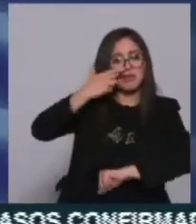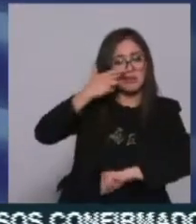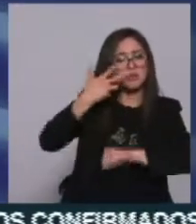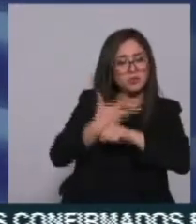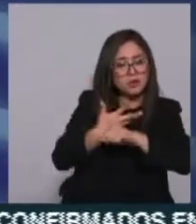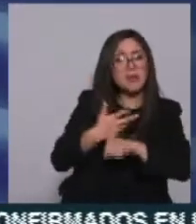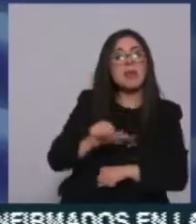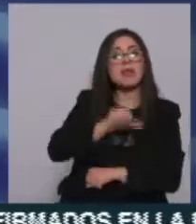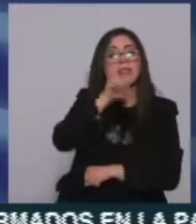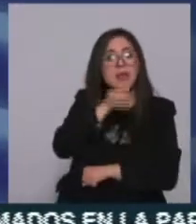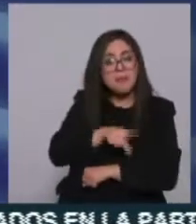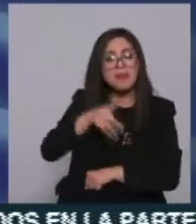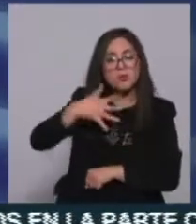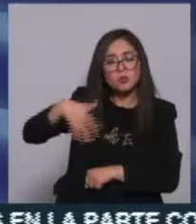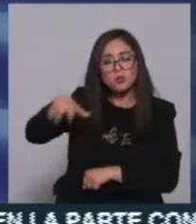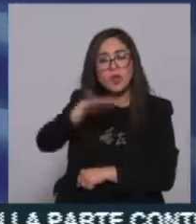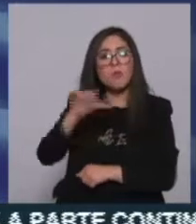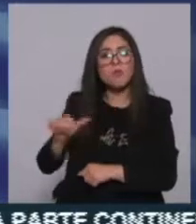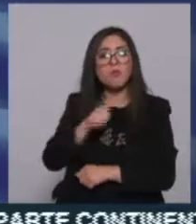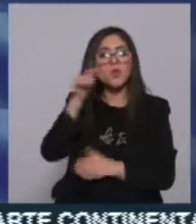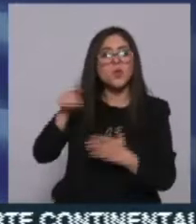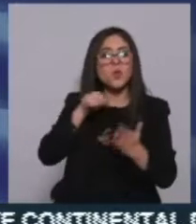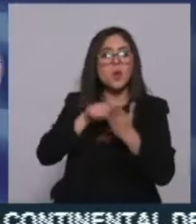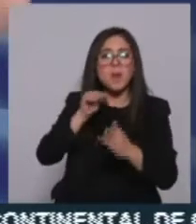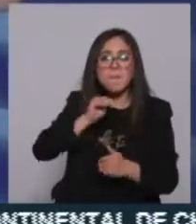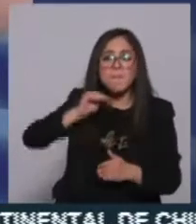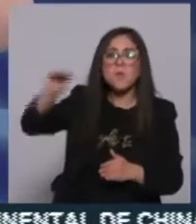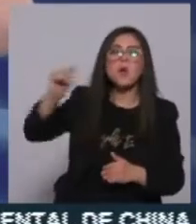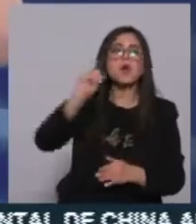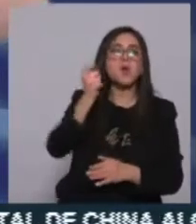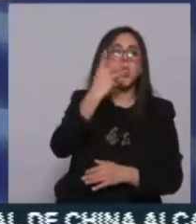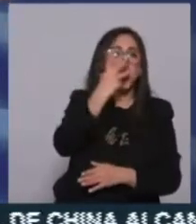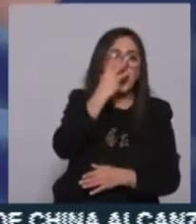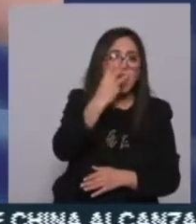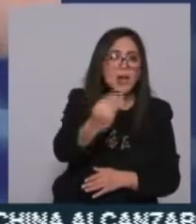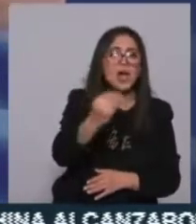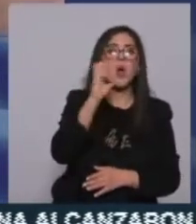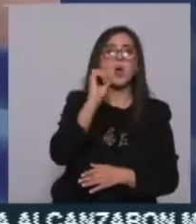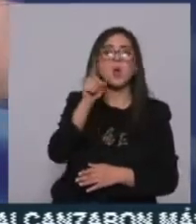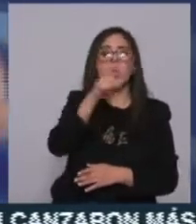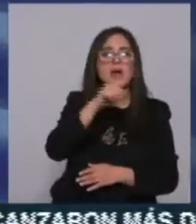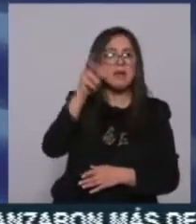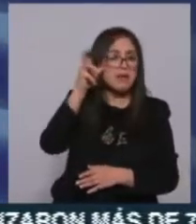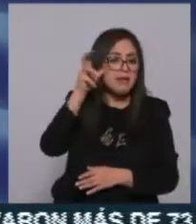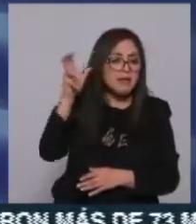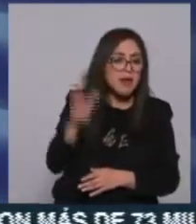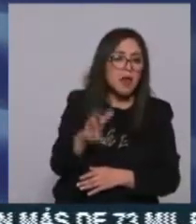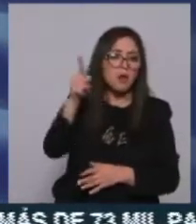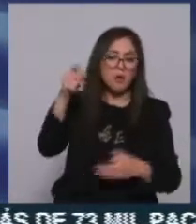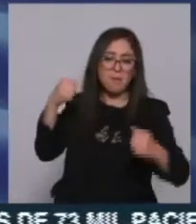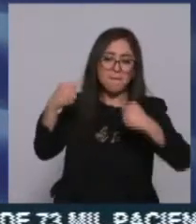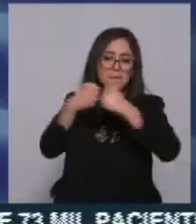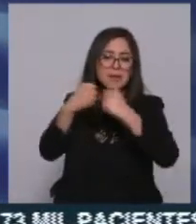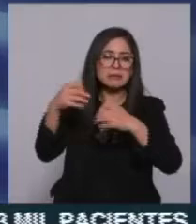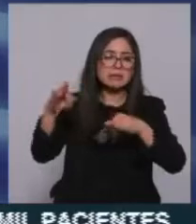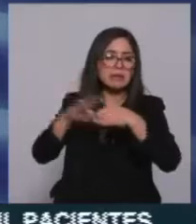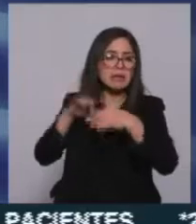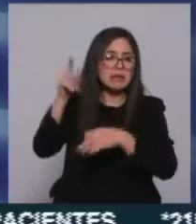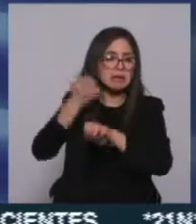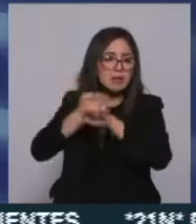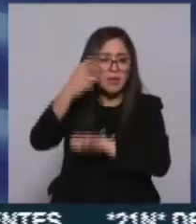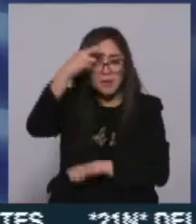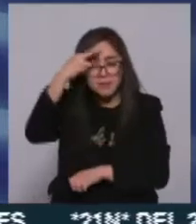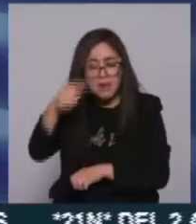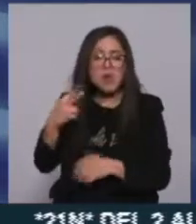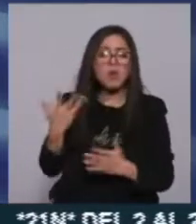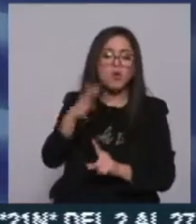a otras zonas. Está por definirse si se va hacia Coyoacán, si se va hacia la Miguel Hidalgo, un poquito más pegada hacia el Estado de México, la Doctores, la Obrera, que